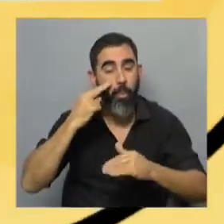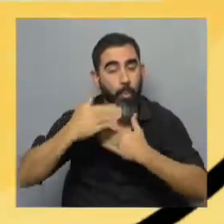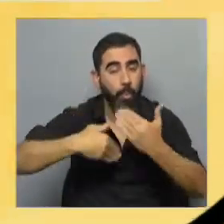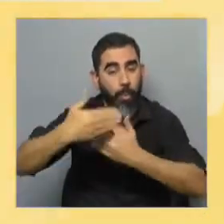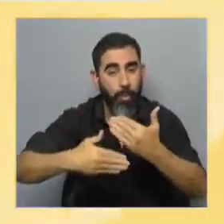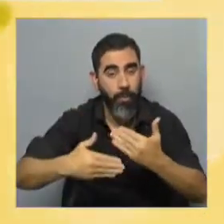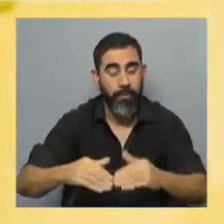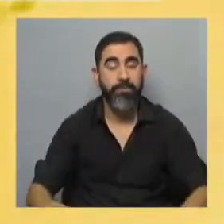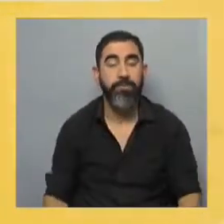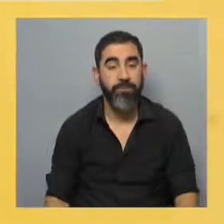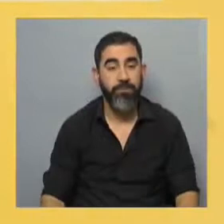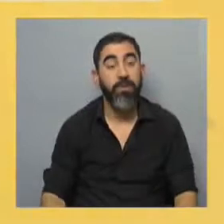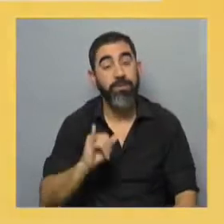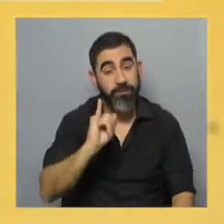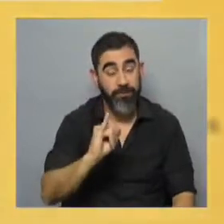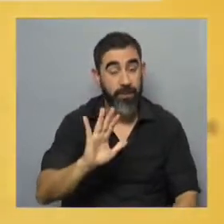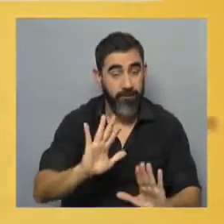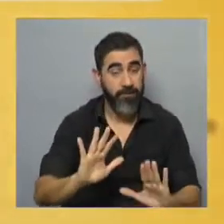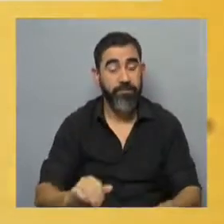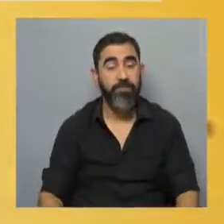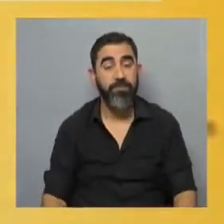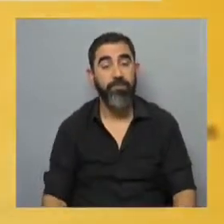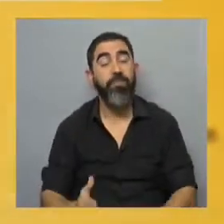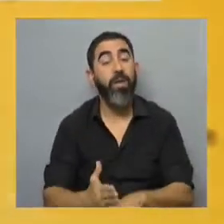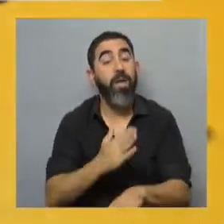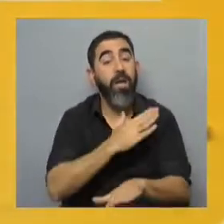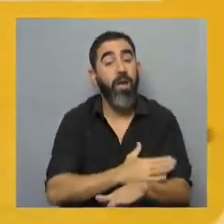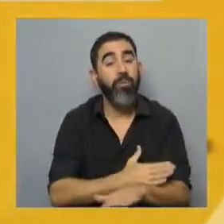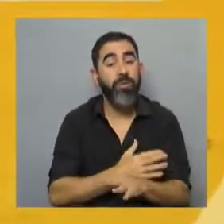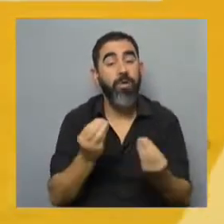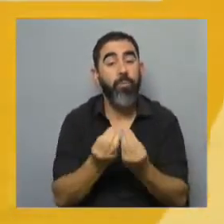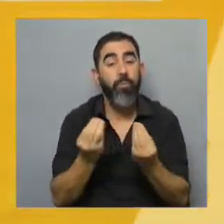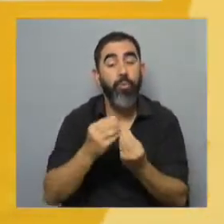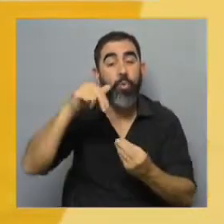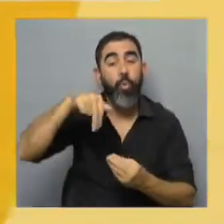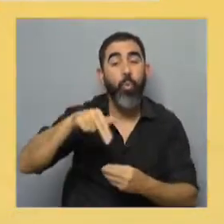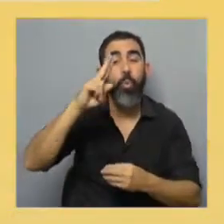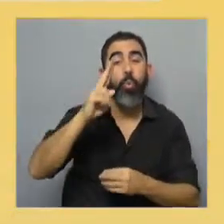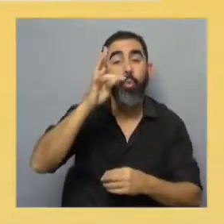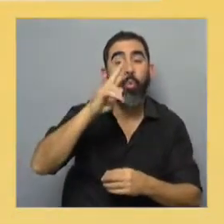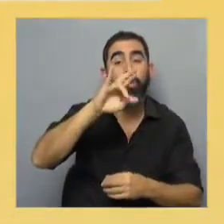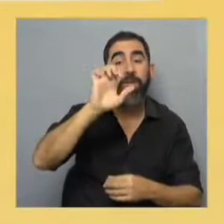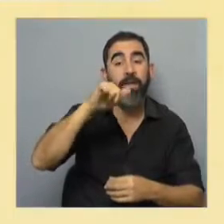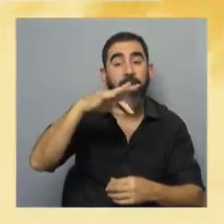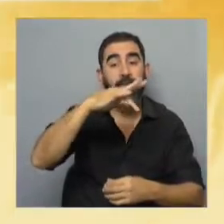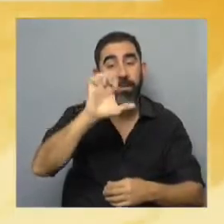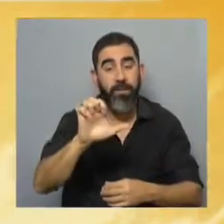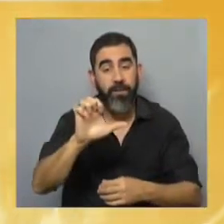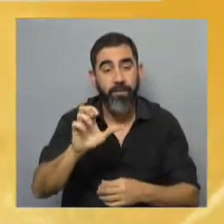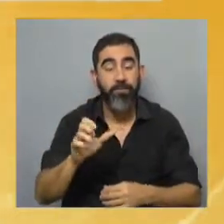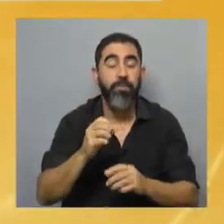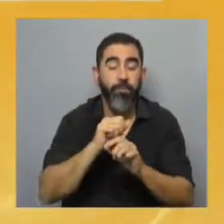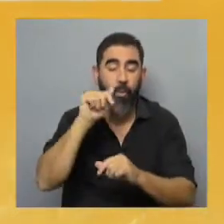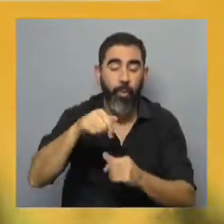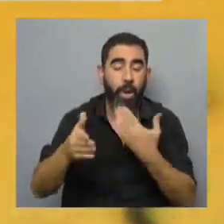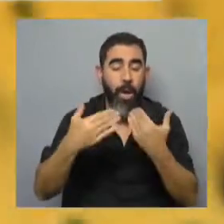para nada virtuosos. Exacto. Sí, la causa es el exceso de nutrientes en el sistema, la sobrefertilización, que tiene diversas fuentes. Hoy empezamos